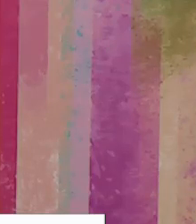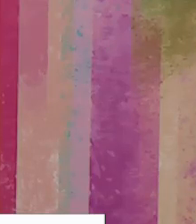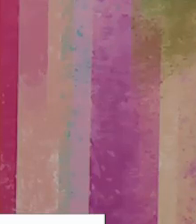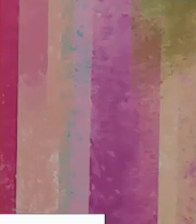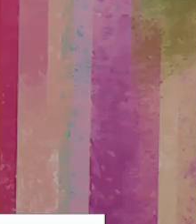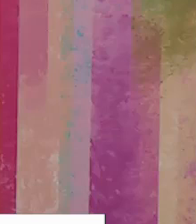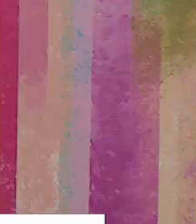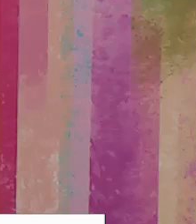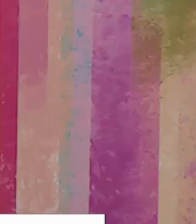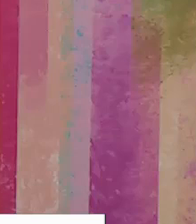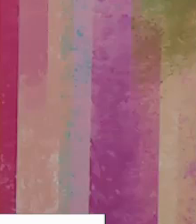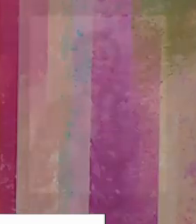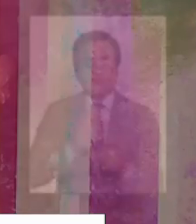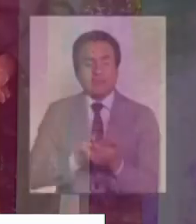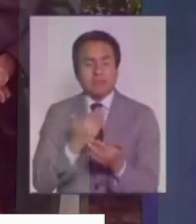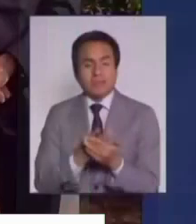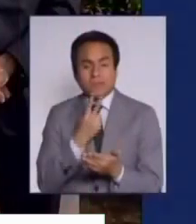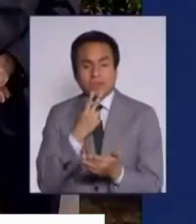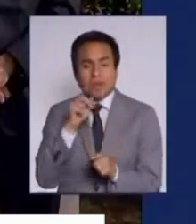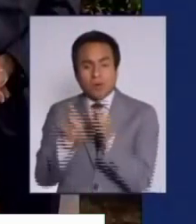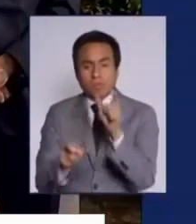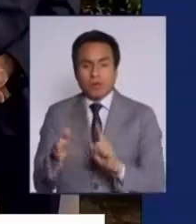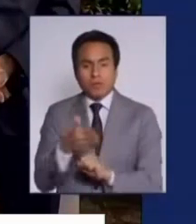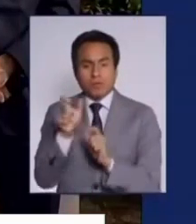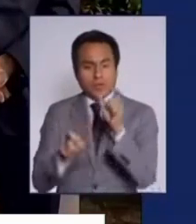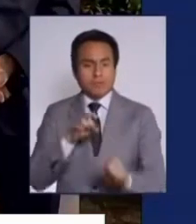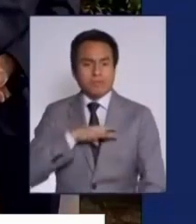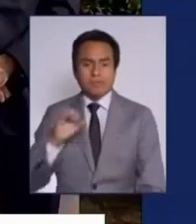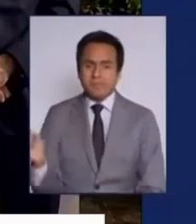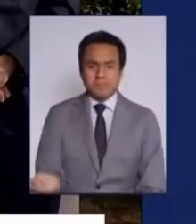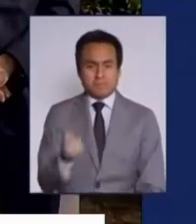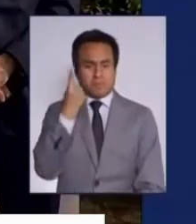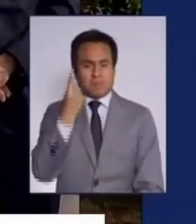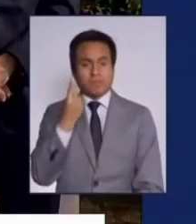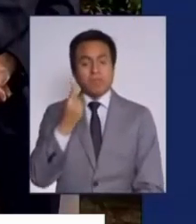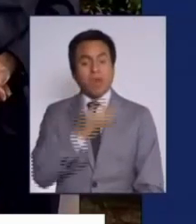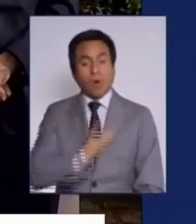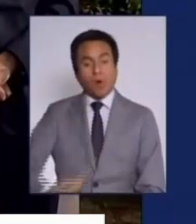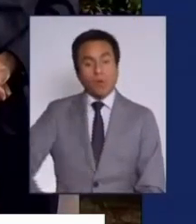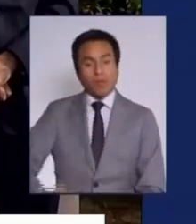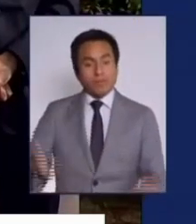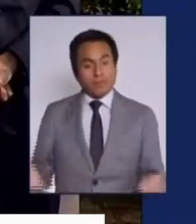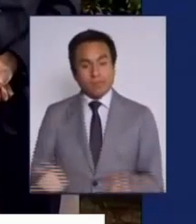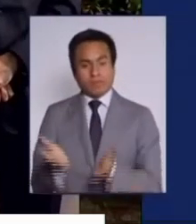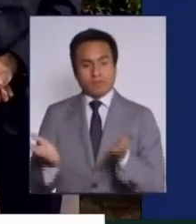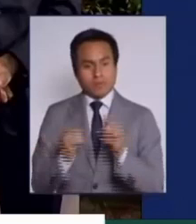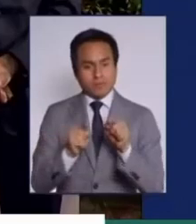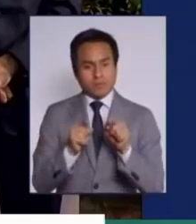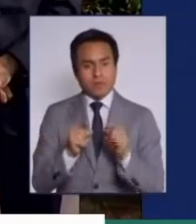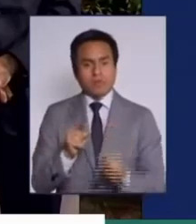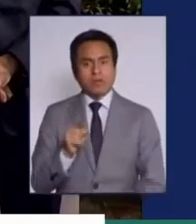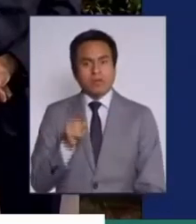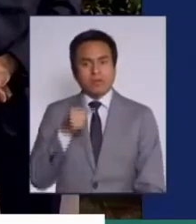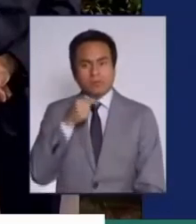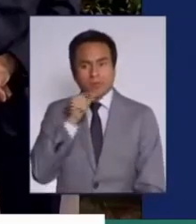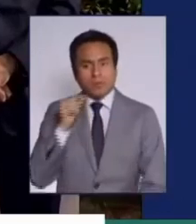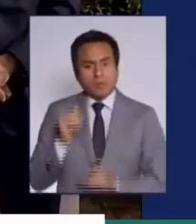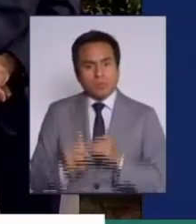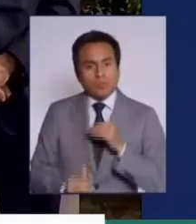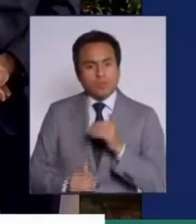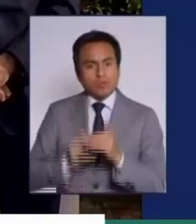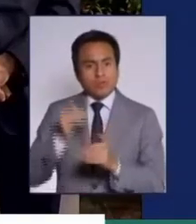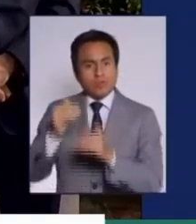Oye, mira, es que en realidad es para la risa esta cuestión, ¿eh? Sí, ahí están pasando cosas bien